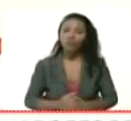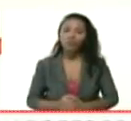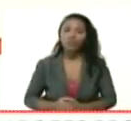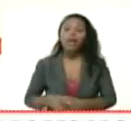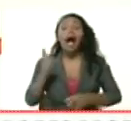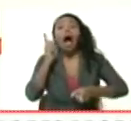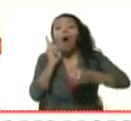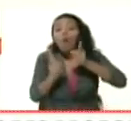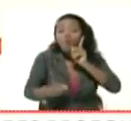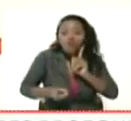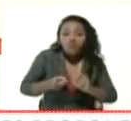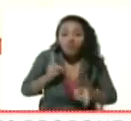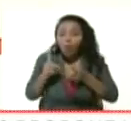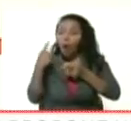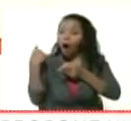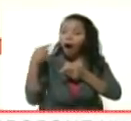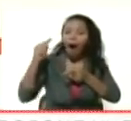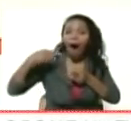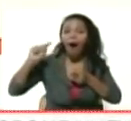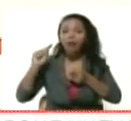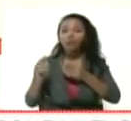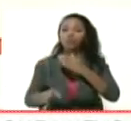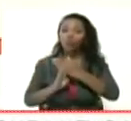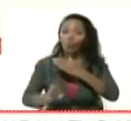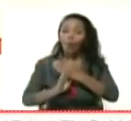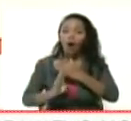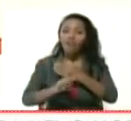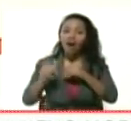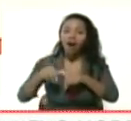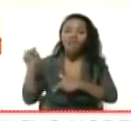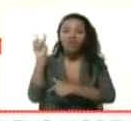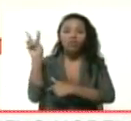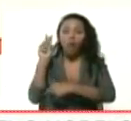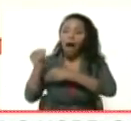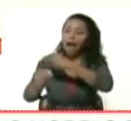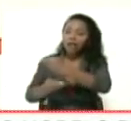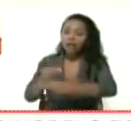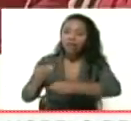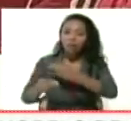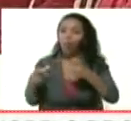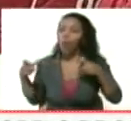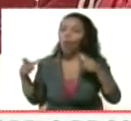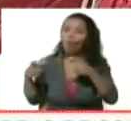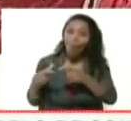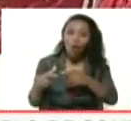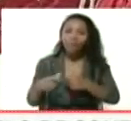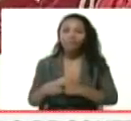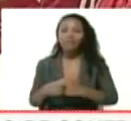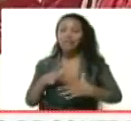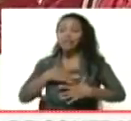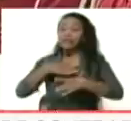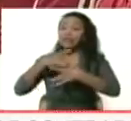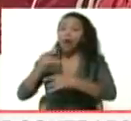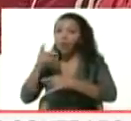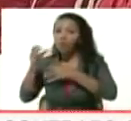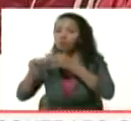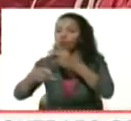inclusive están todavía aquí en Venezuela realizando reuniones de interés